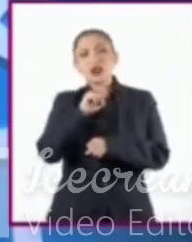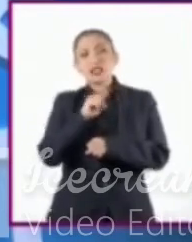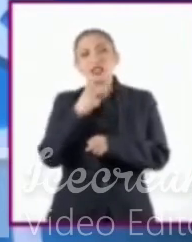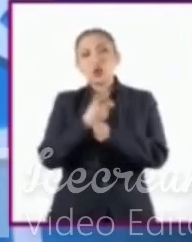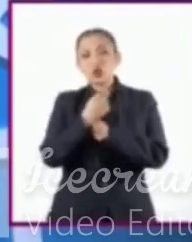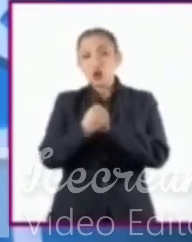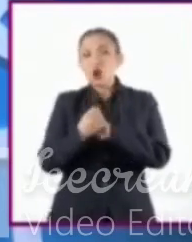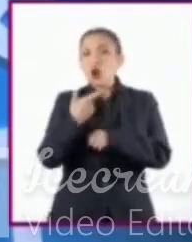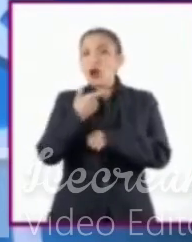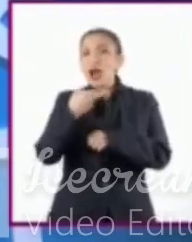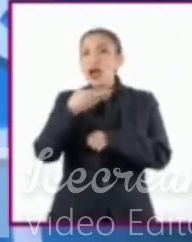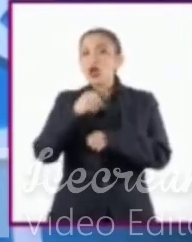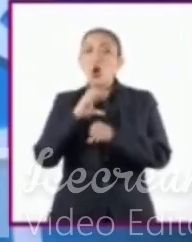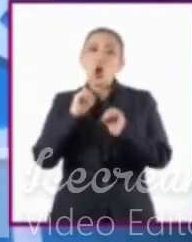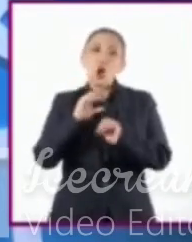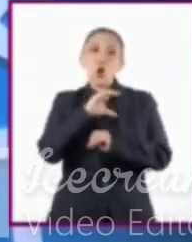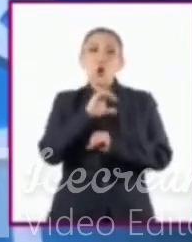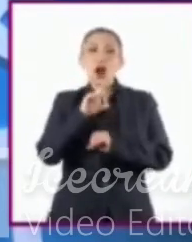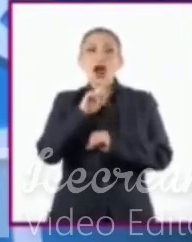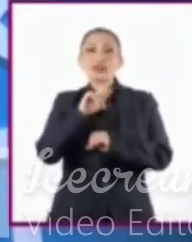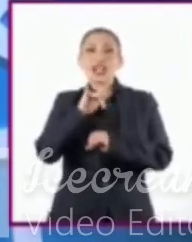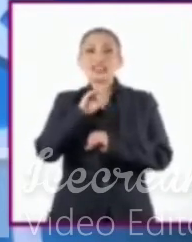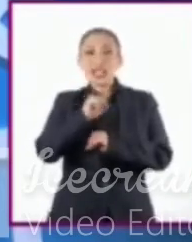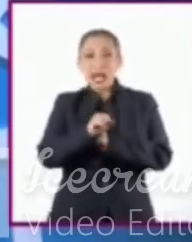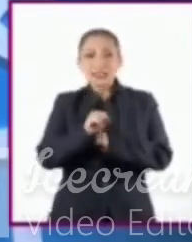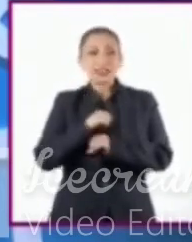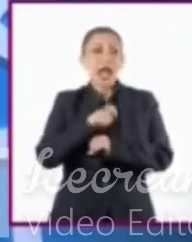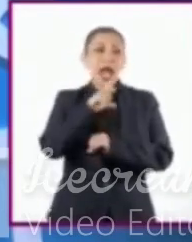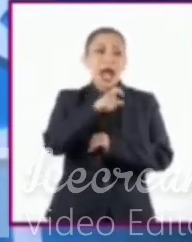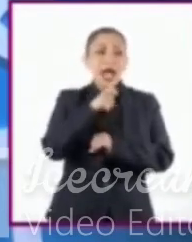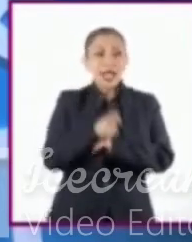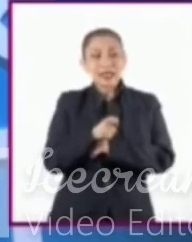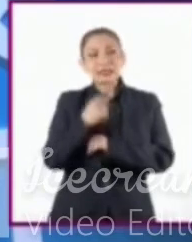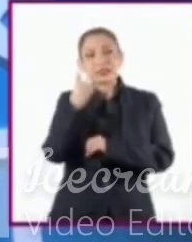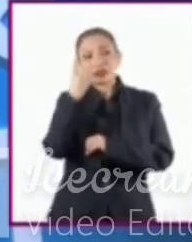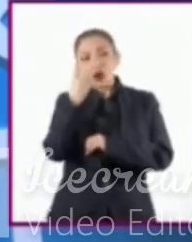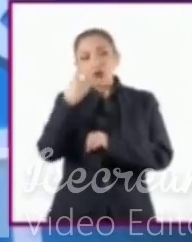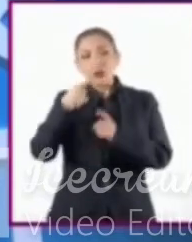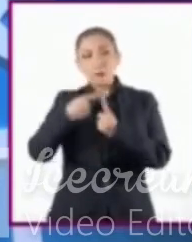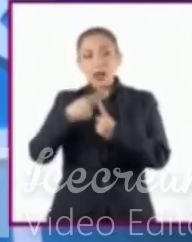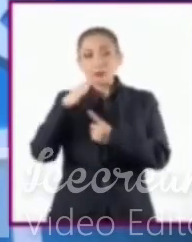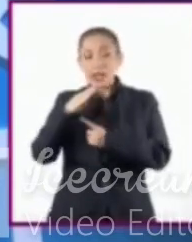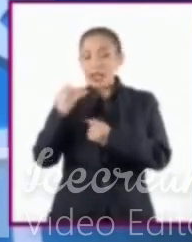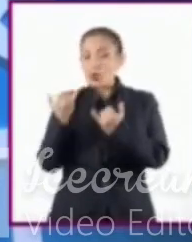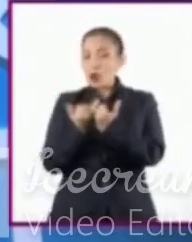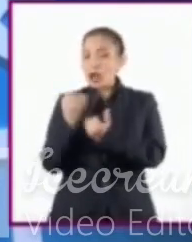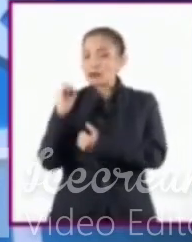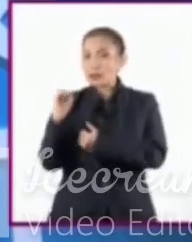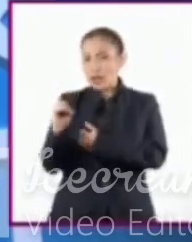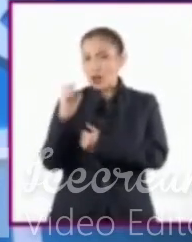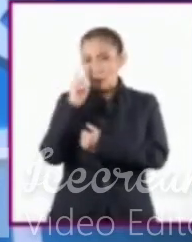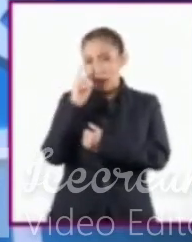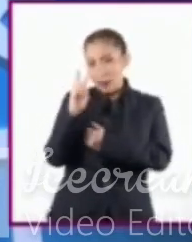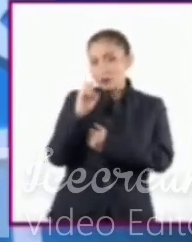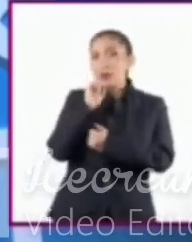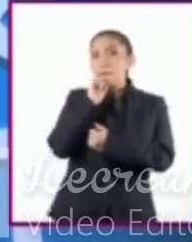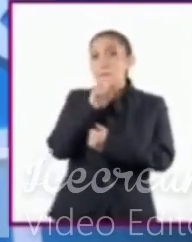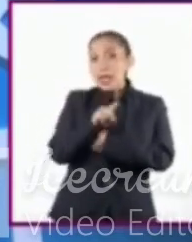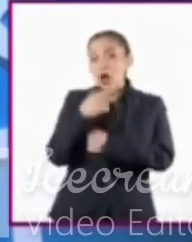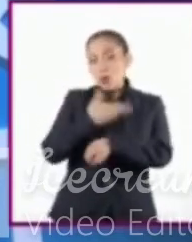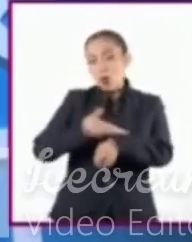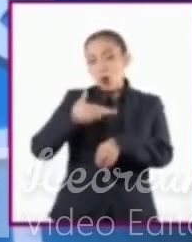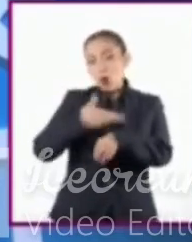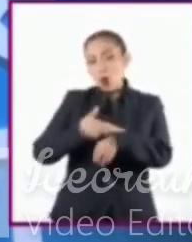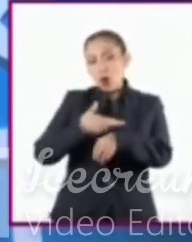cuadráticas de la forma más sencilla, la de ax al cuadrado más b es igual a 0. Exploraremos con